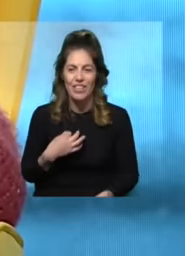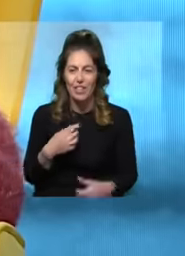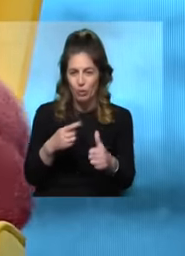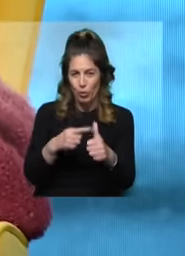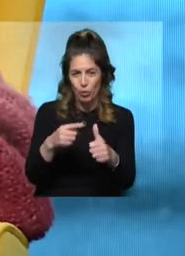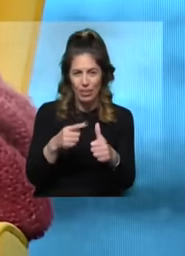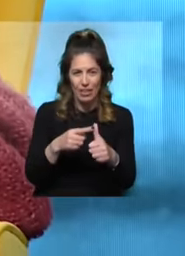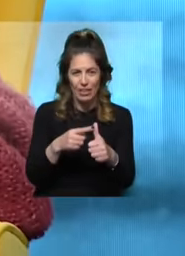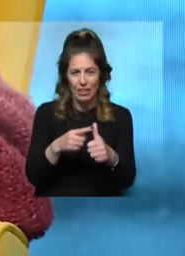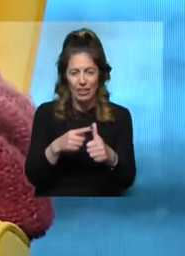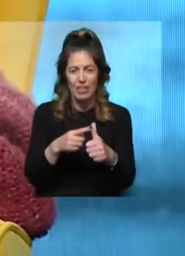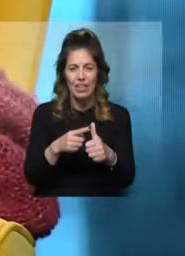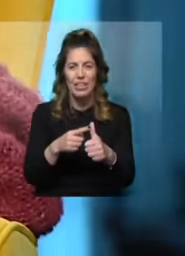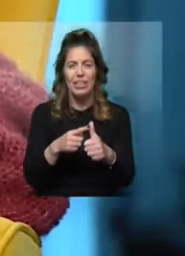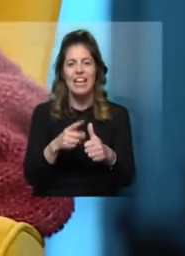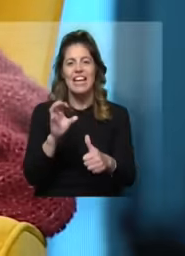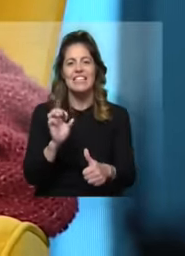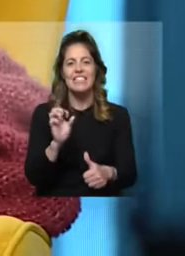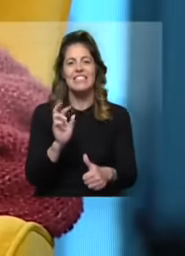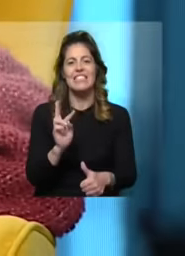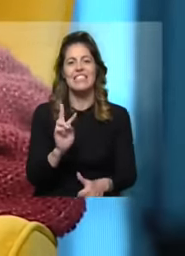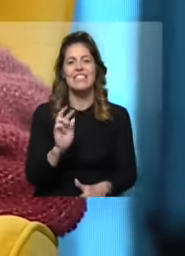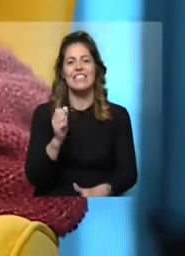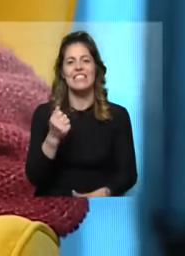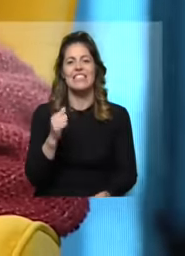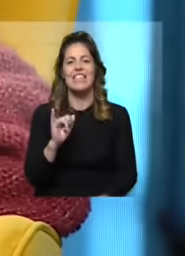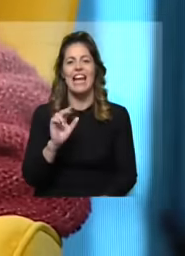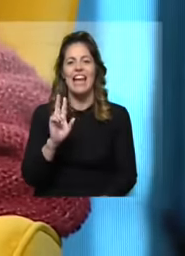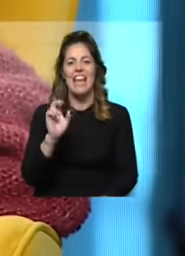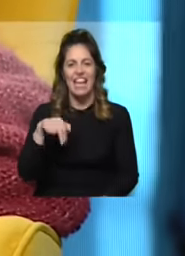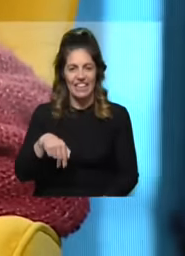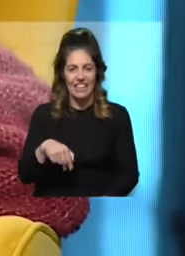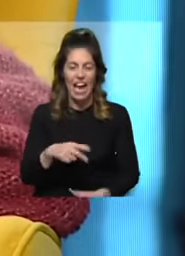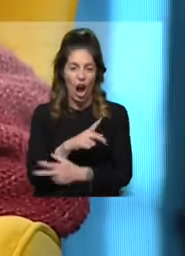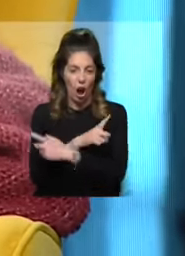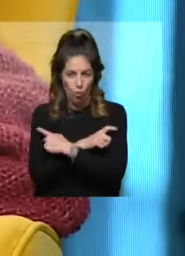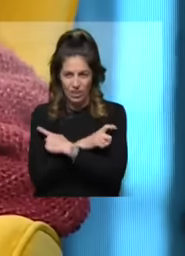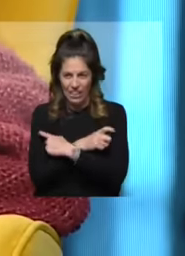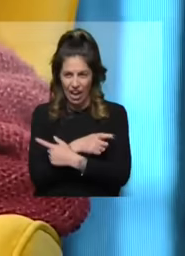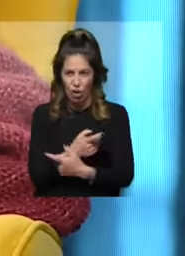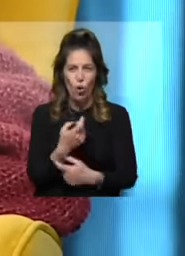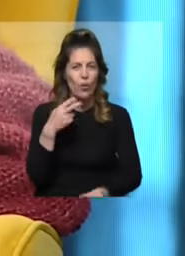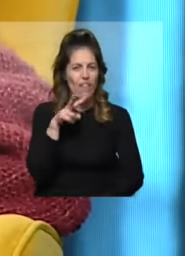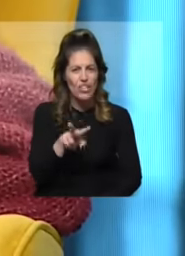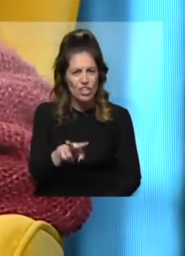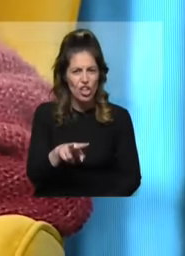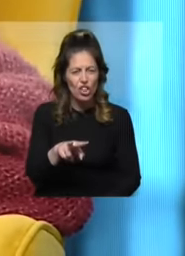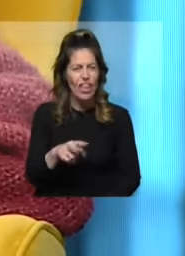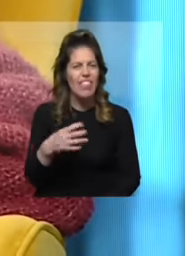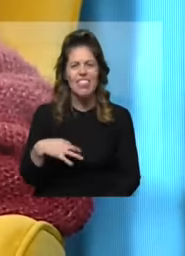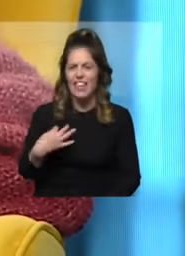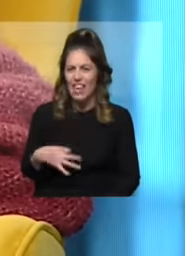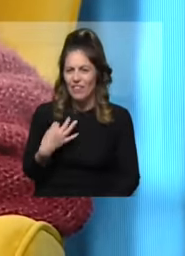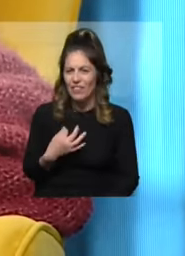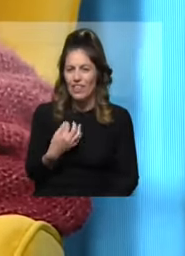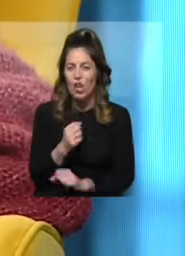el doctor Steiner, Rudolf Steiner, que es un austríaco, con una cosmovisión espiritual de la vida, pero creo que la